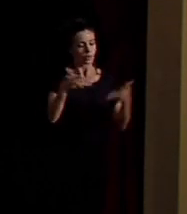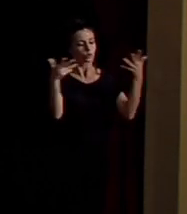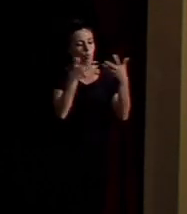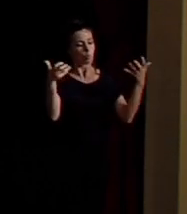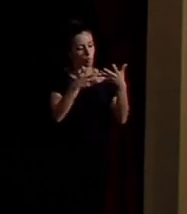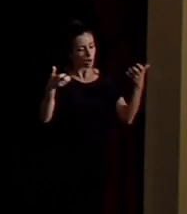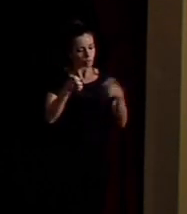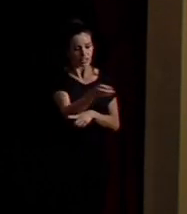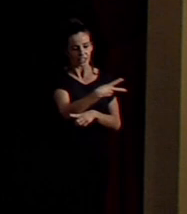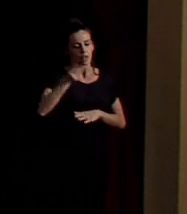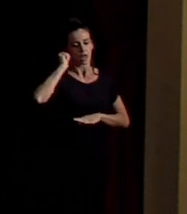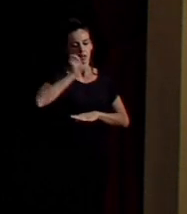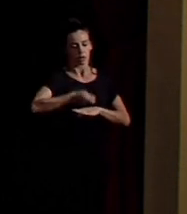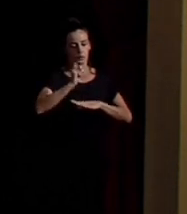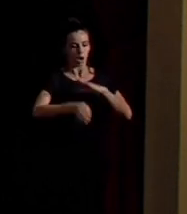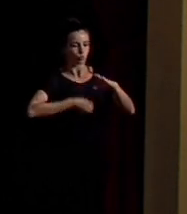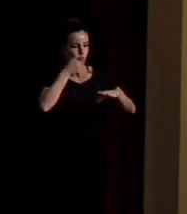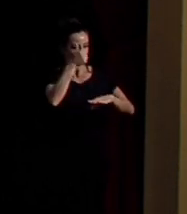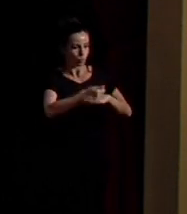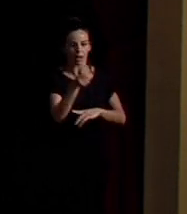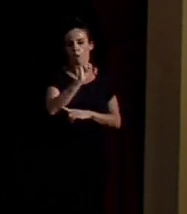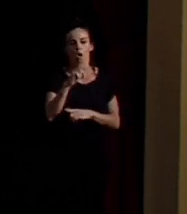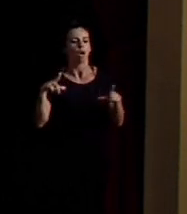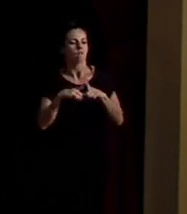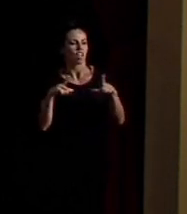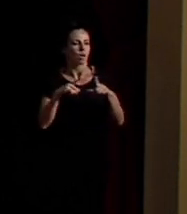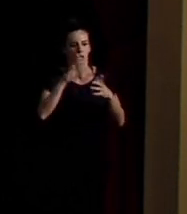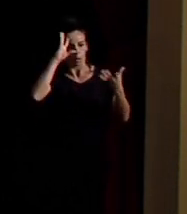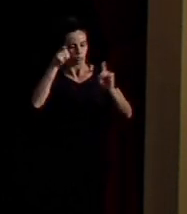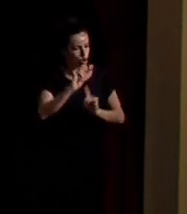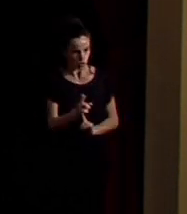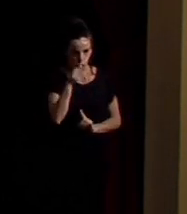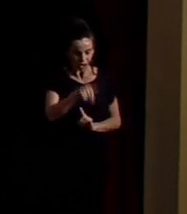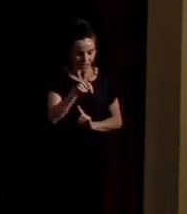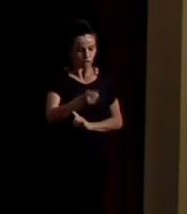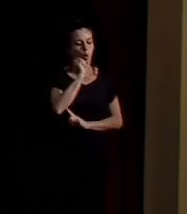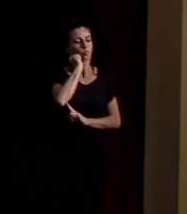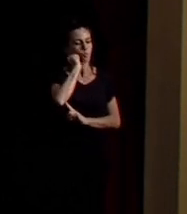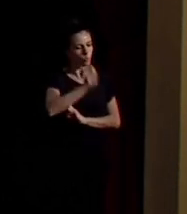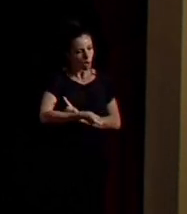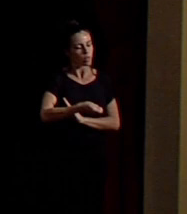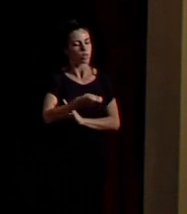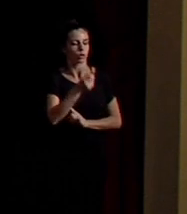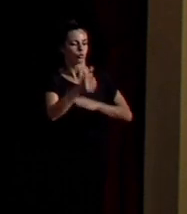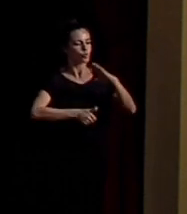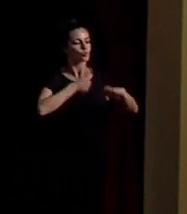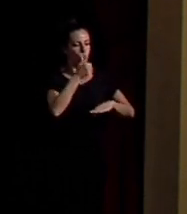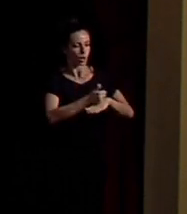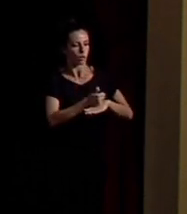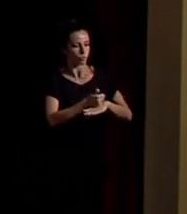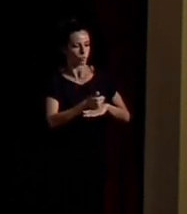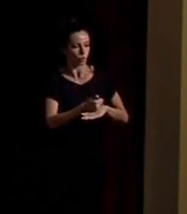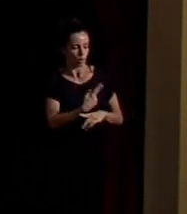Supremo, no es una proclamación de una feminista histérica, sino que es un pronunciamiento expreso de